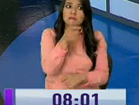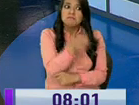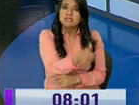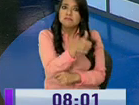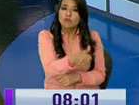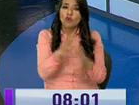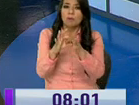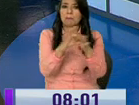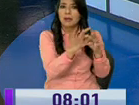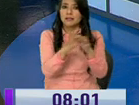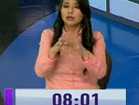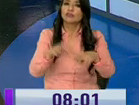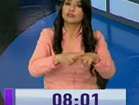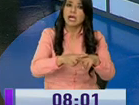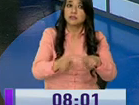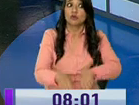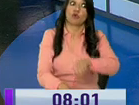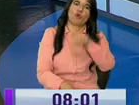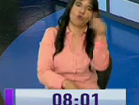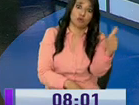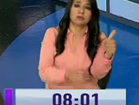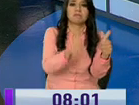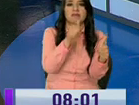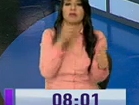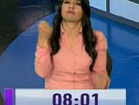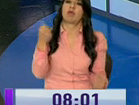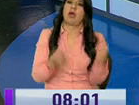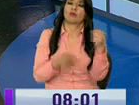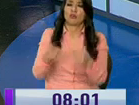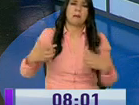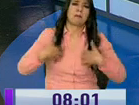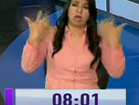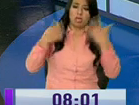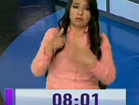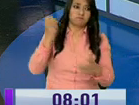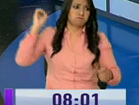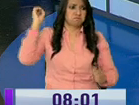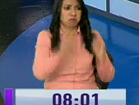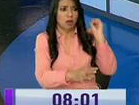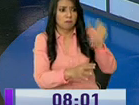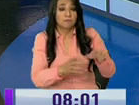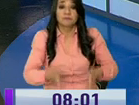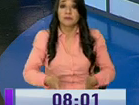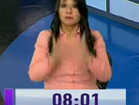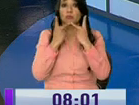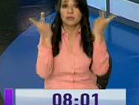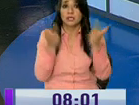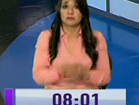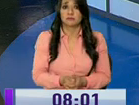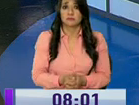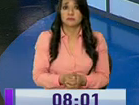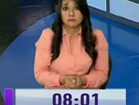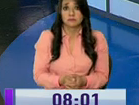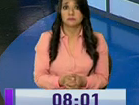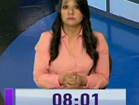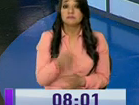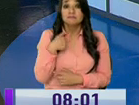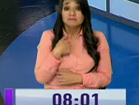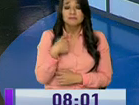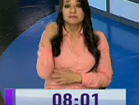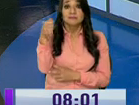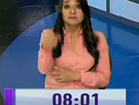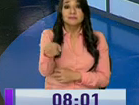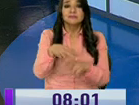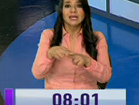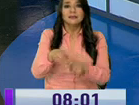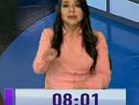gremio como a personas particulares. Además, que hay que entender, y ahí hacemos un llamado a la autoridad, las vías son públicas, son exacto, nuestras. No es de un sindicato de taxistas,